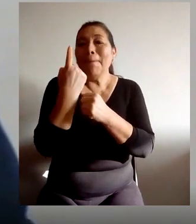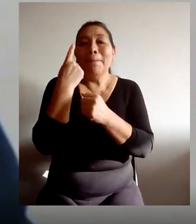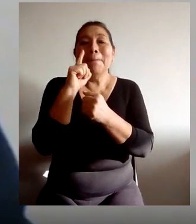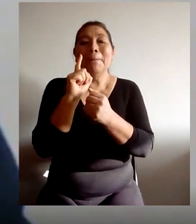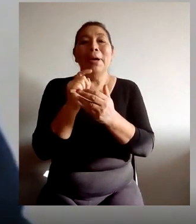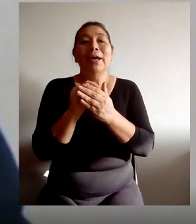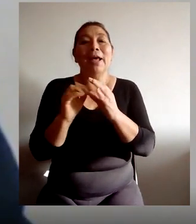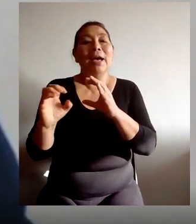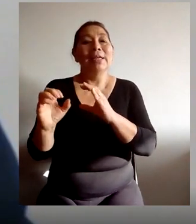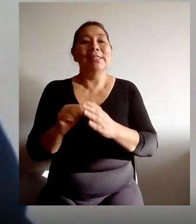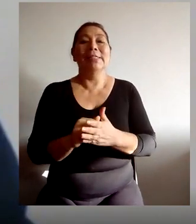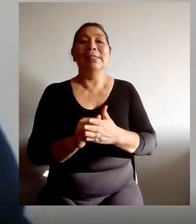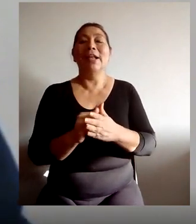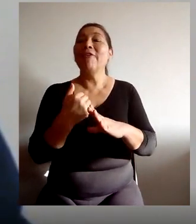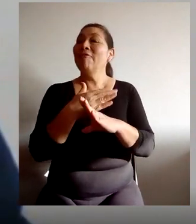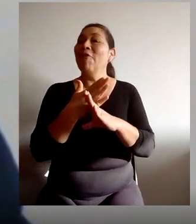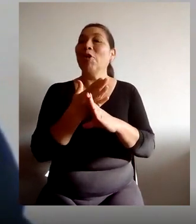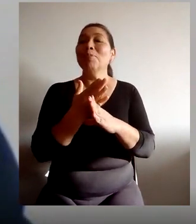si no,